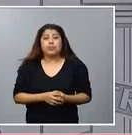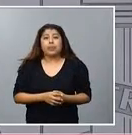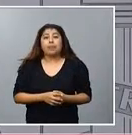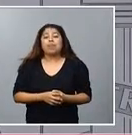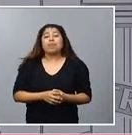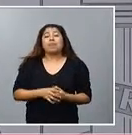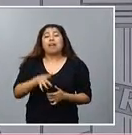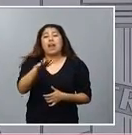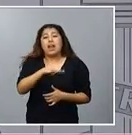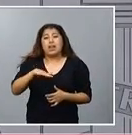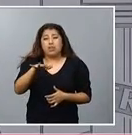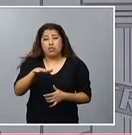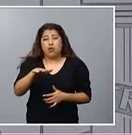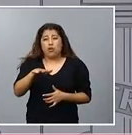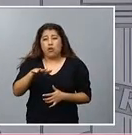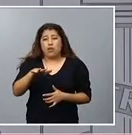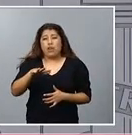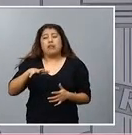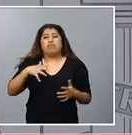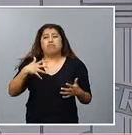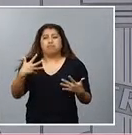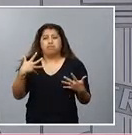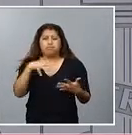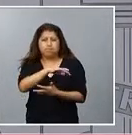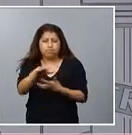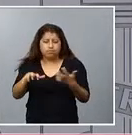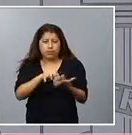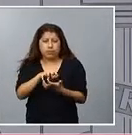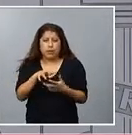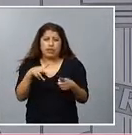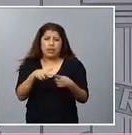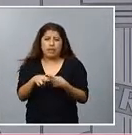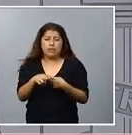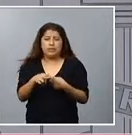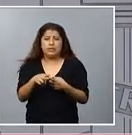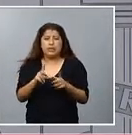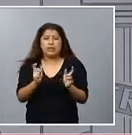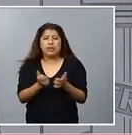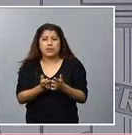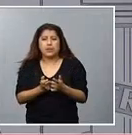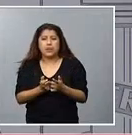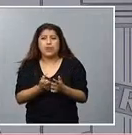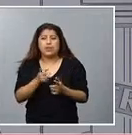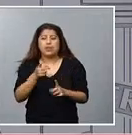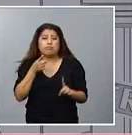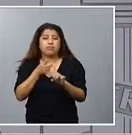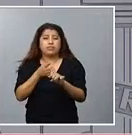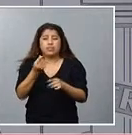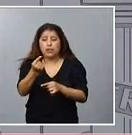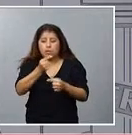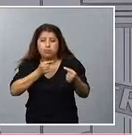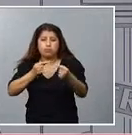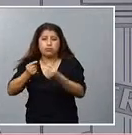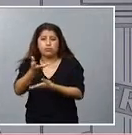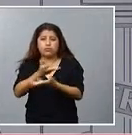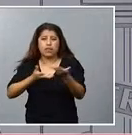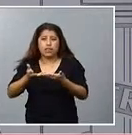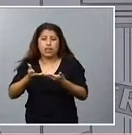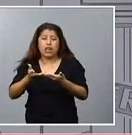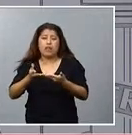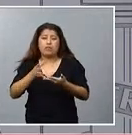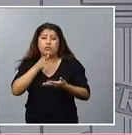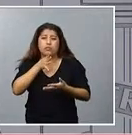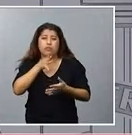región, reforzando el diálogo con nuestros socios, trabajando desde ahora mismo en la única vía para la solución de un conflicto que